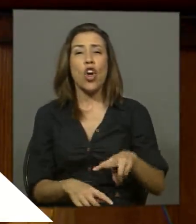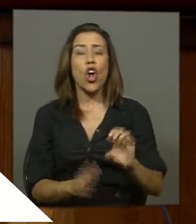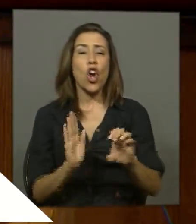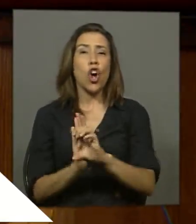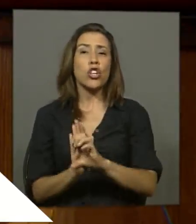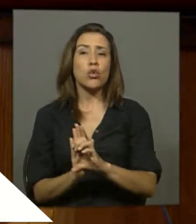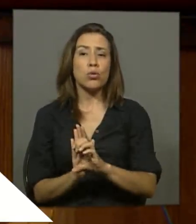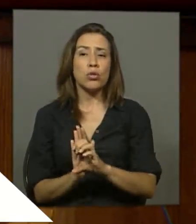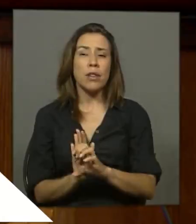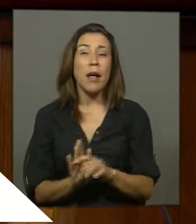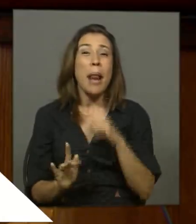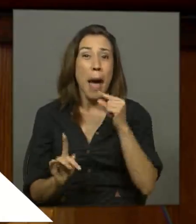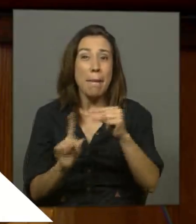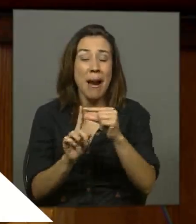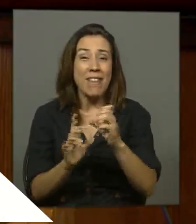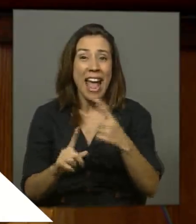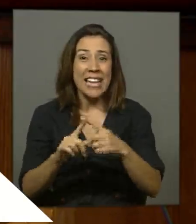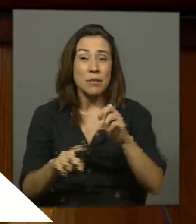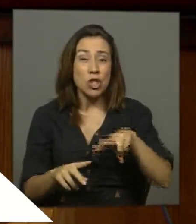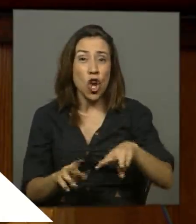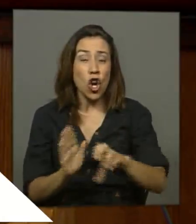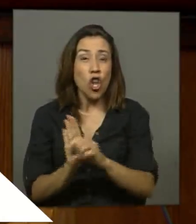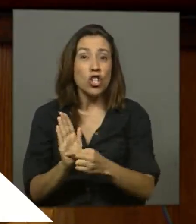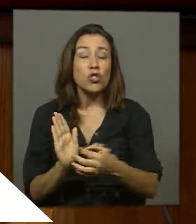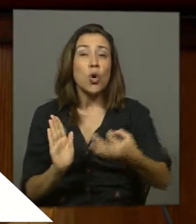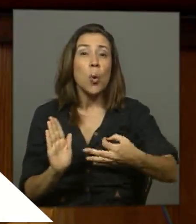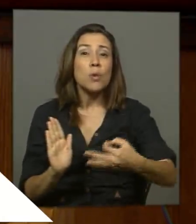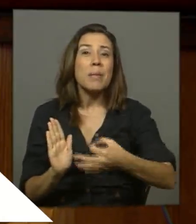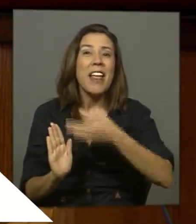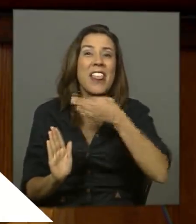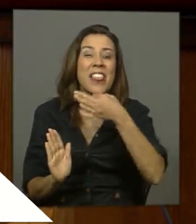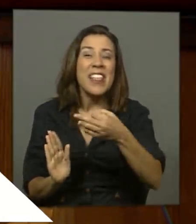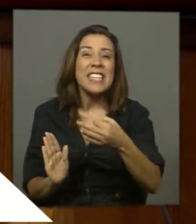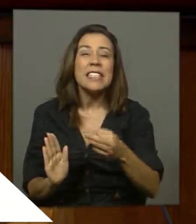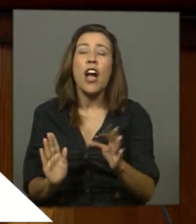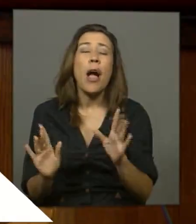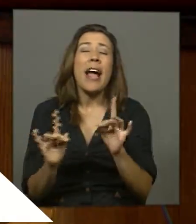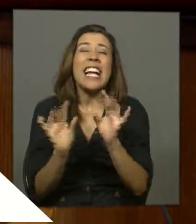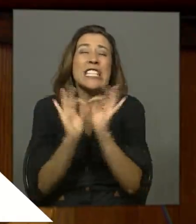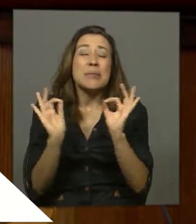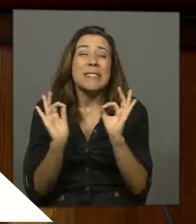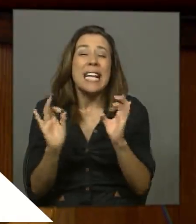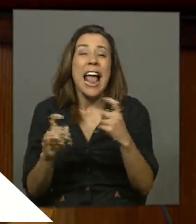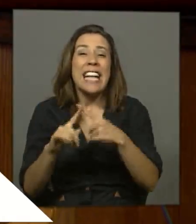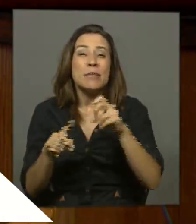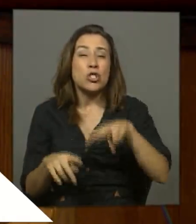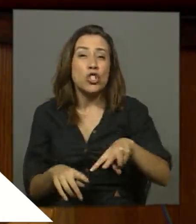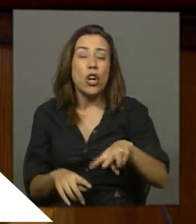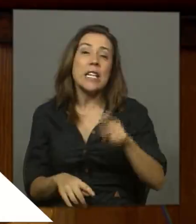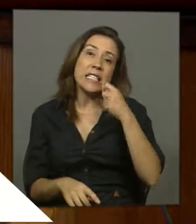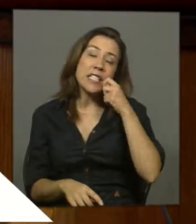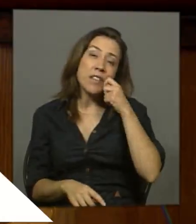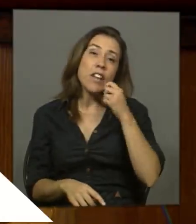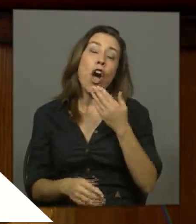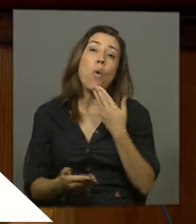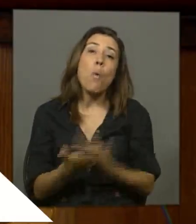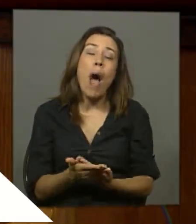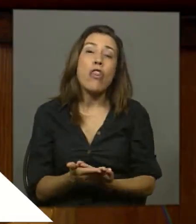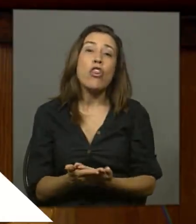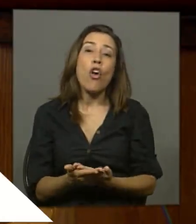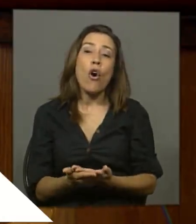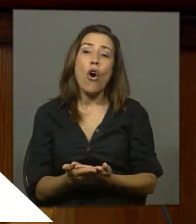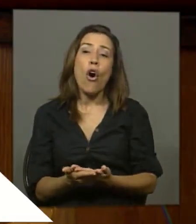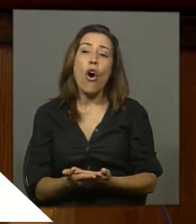la expresión excepción constitucional está justamente la expresión excepción es lo que da muestra de Cuál es el momento en que